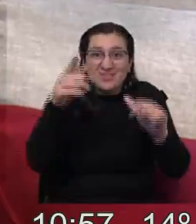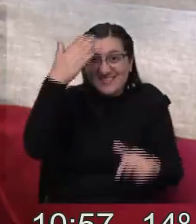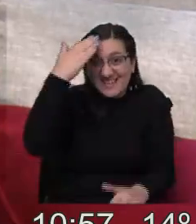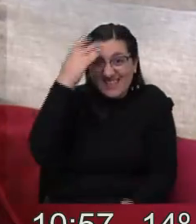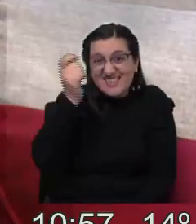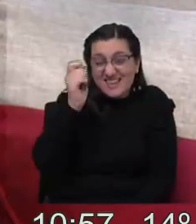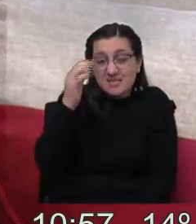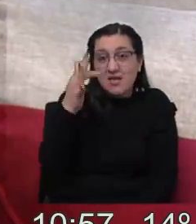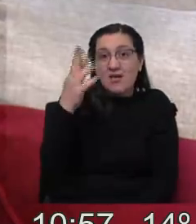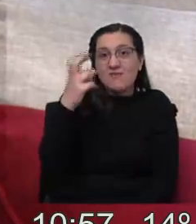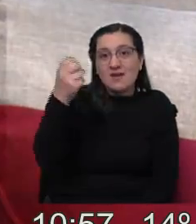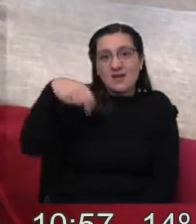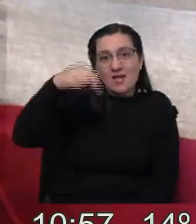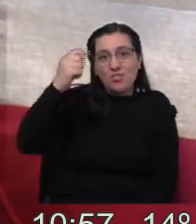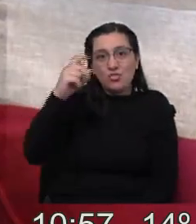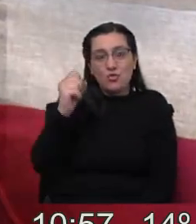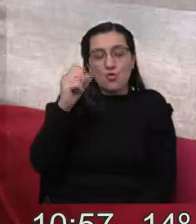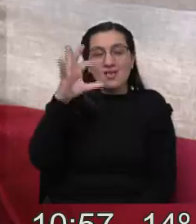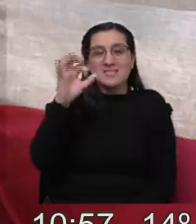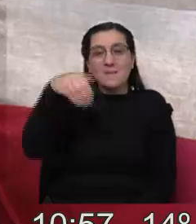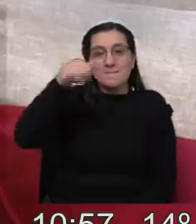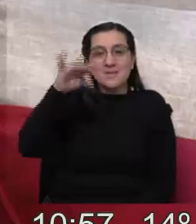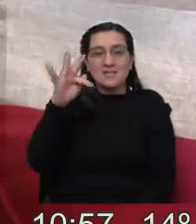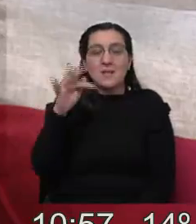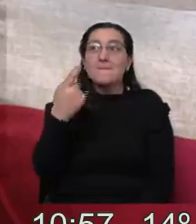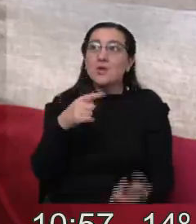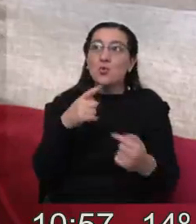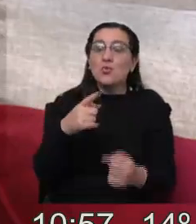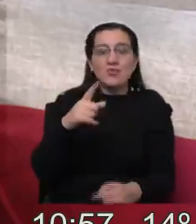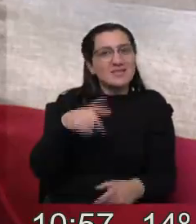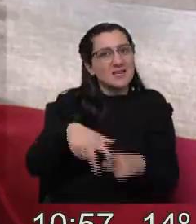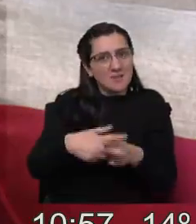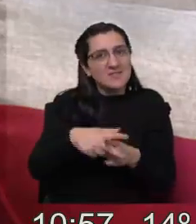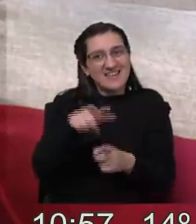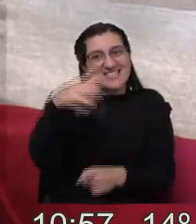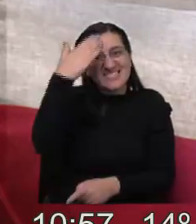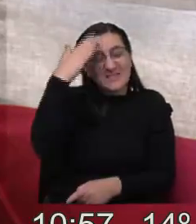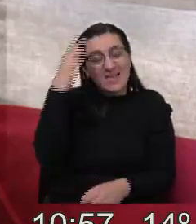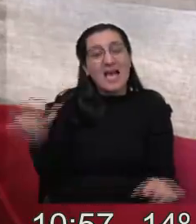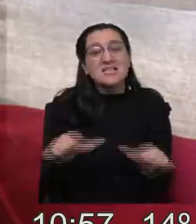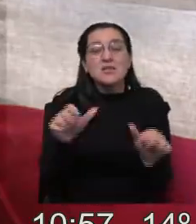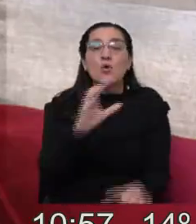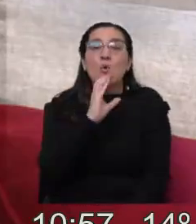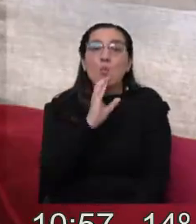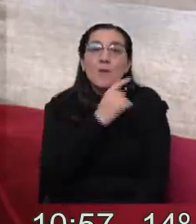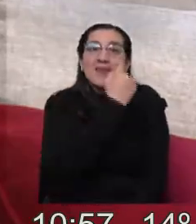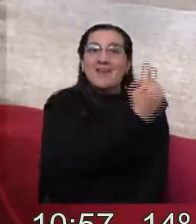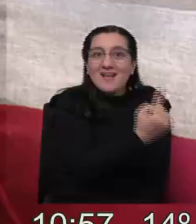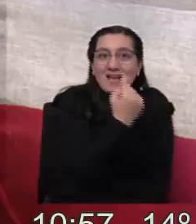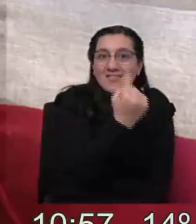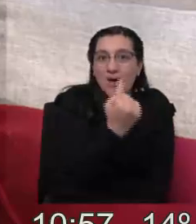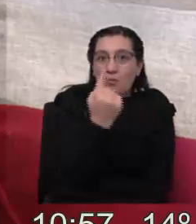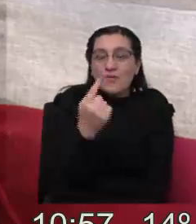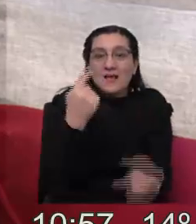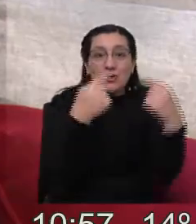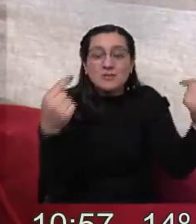¿no? Claro. Toda la carrera que tiene. Pero una de sus grandes, creo, de sus grandes herramientas es que él sabe hacer humor para cada uno de esos cajones, que es un